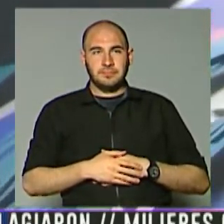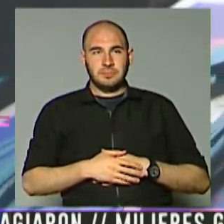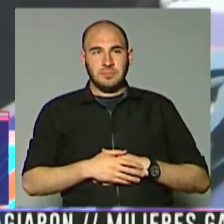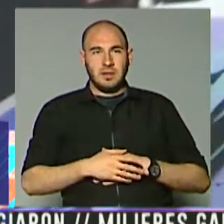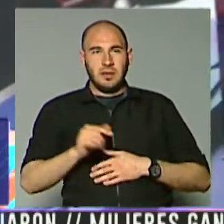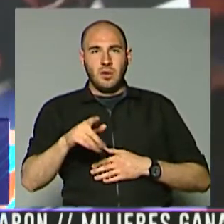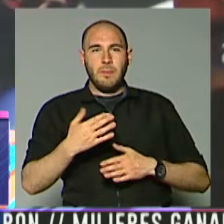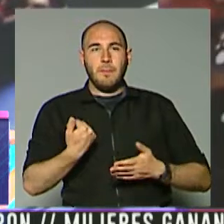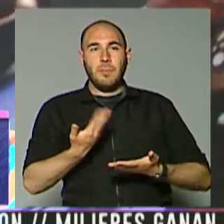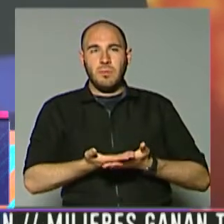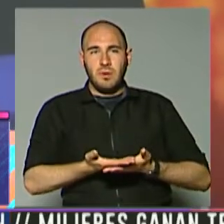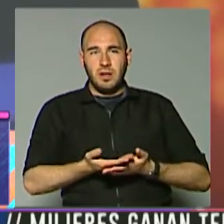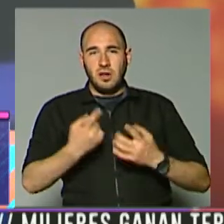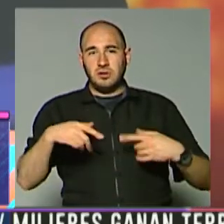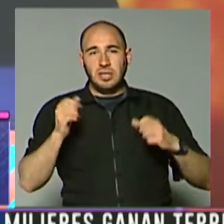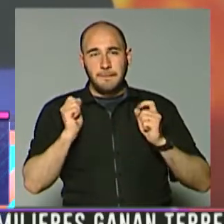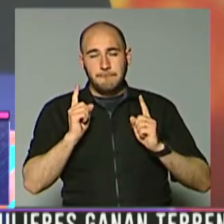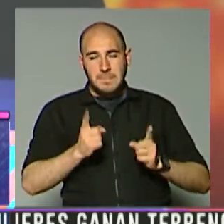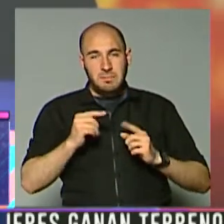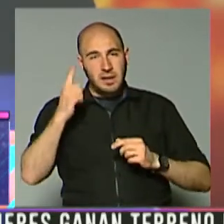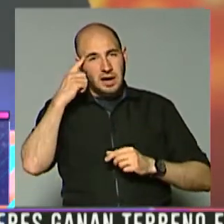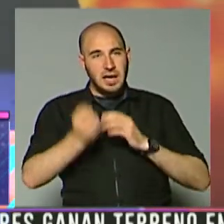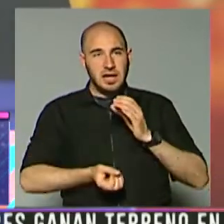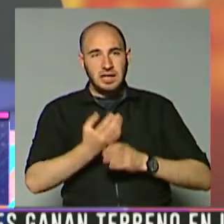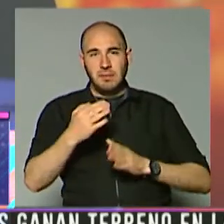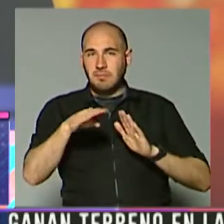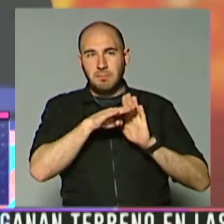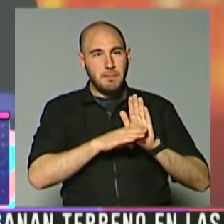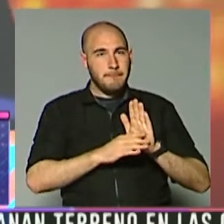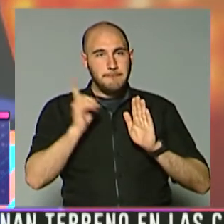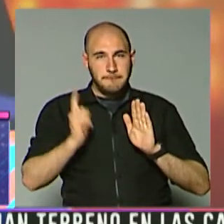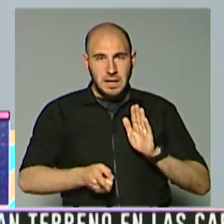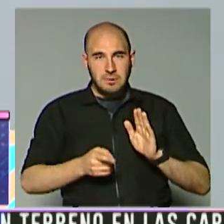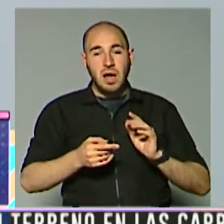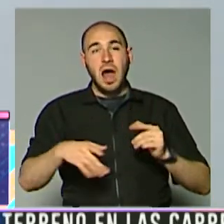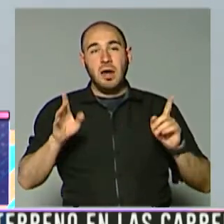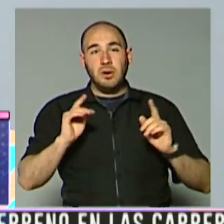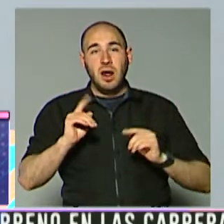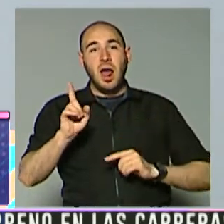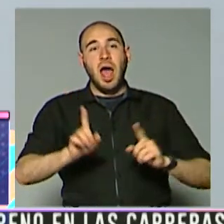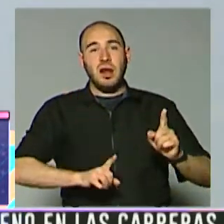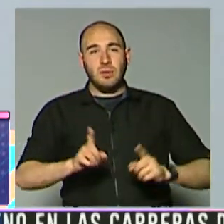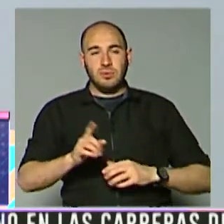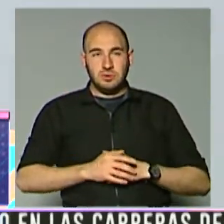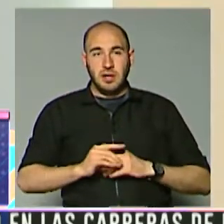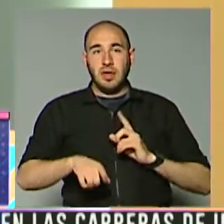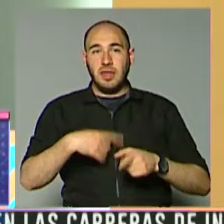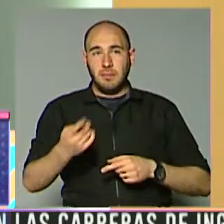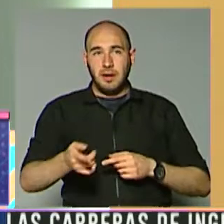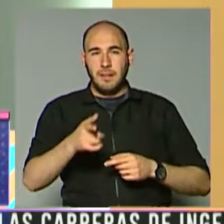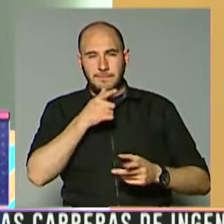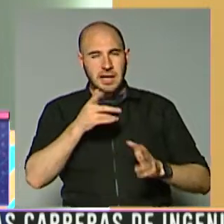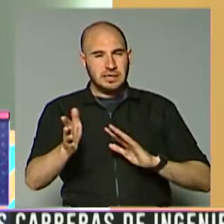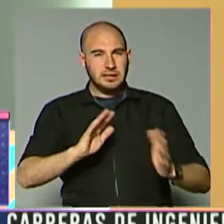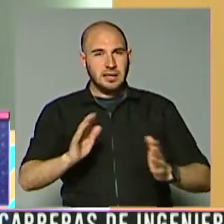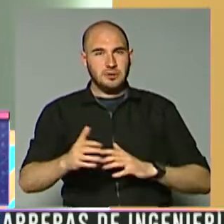podría proponer una misma actividad creativa con mismas pautas y a lo mejor hay resultados que pueden después terminar siendo